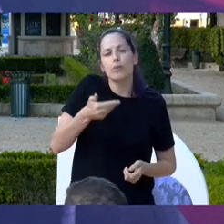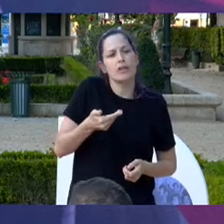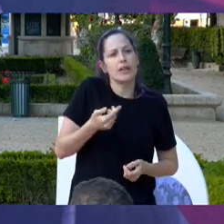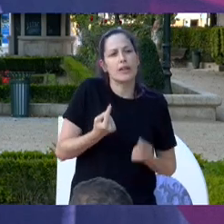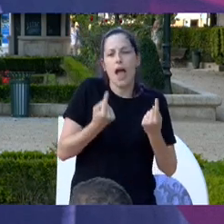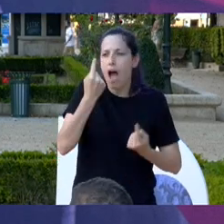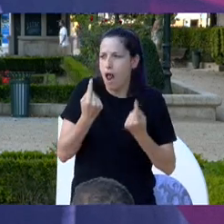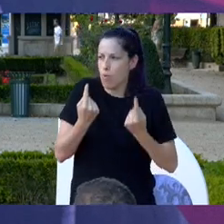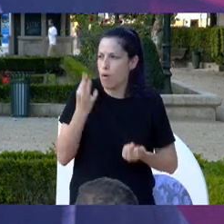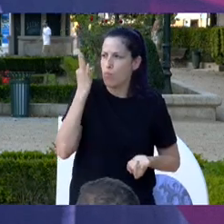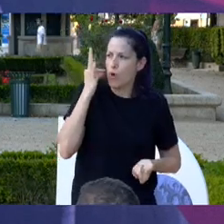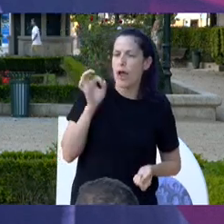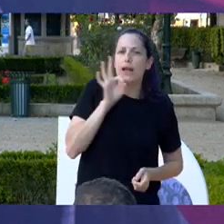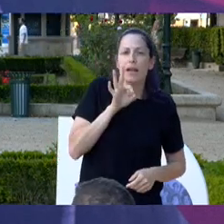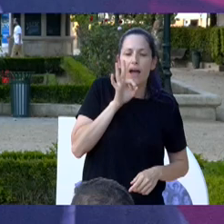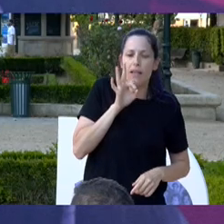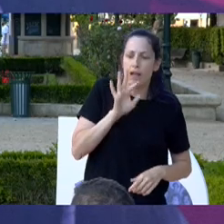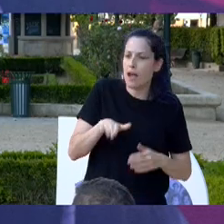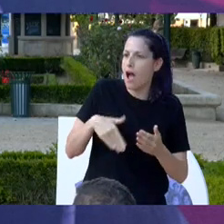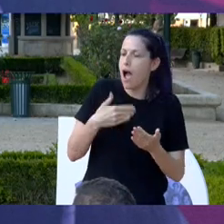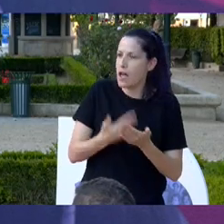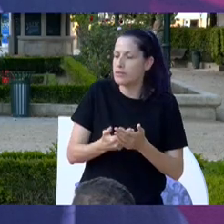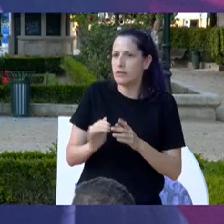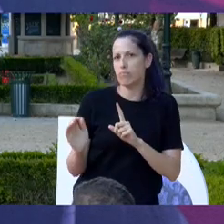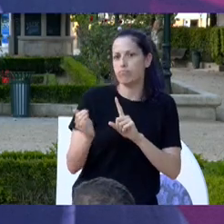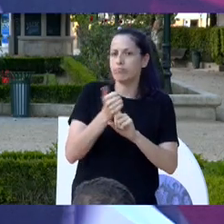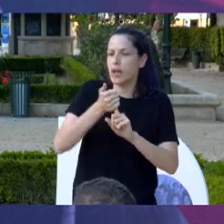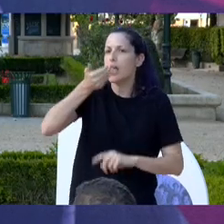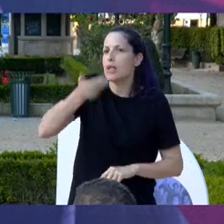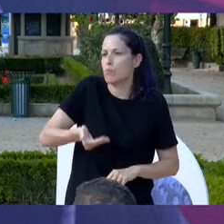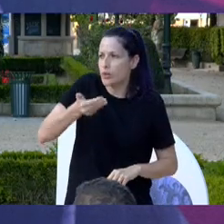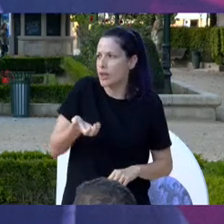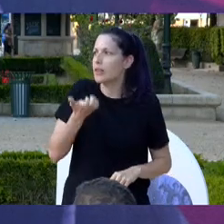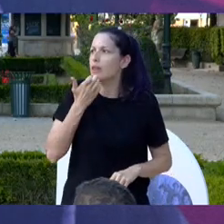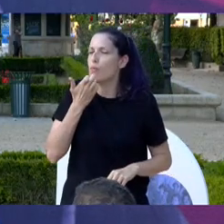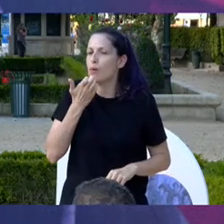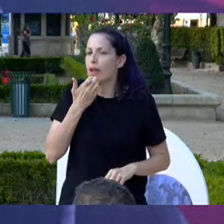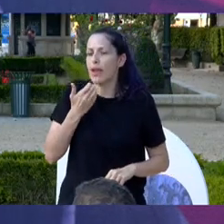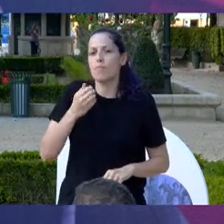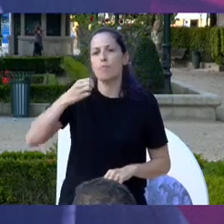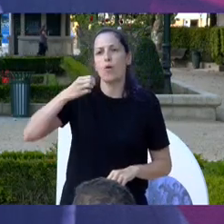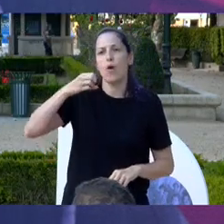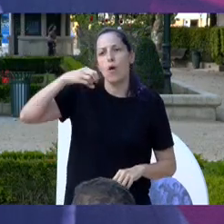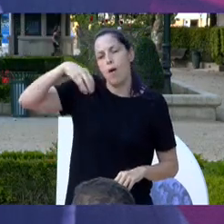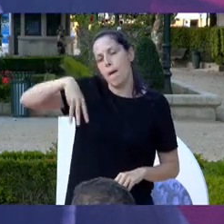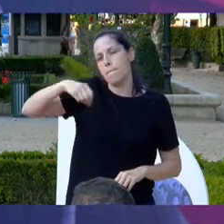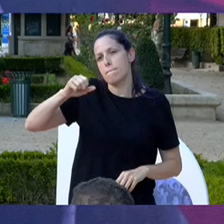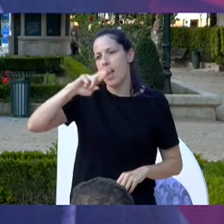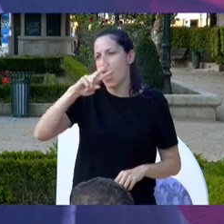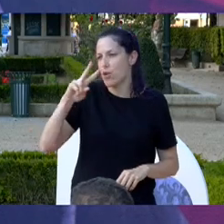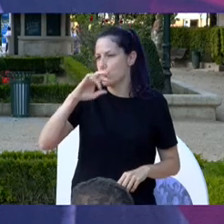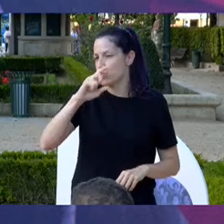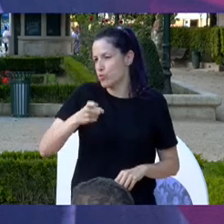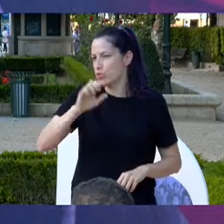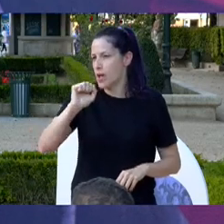ocupou algunha tarefa importante, por exemplo, a nosa Maruxa Mayo, que foi profesora de debuxo, ou Mariluz Morales, que foi unha